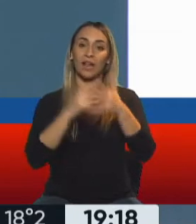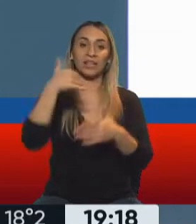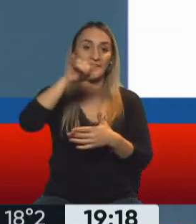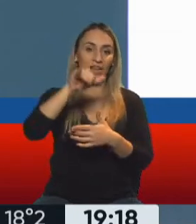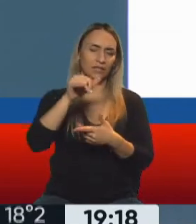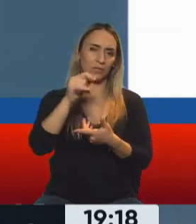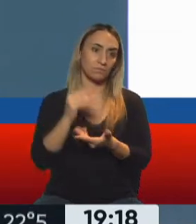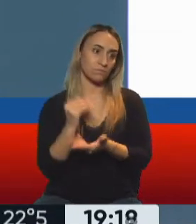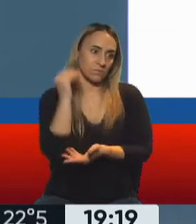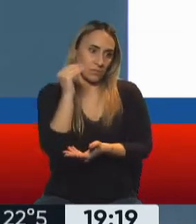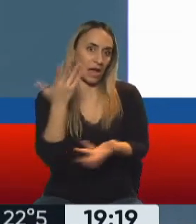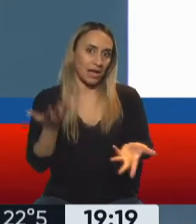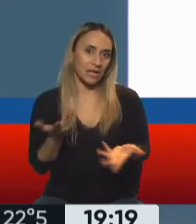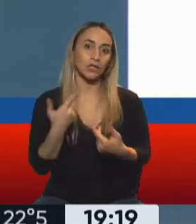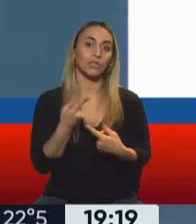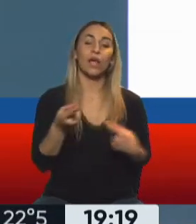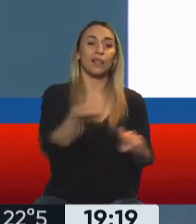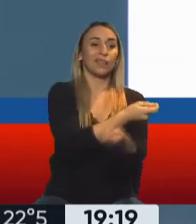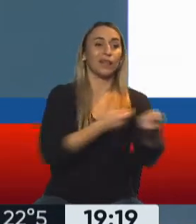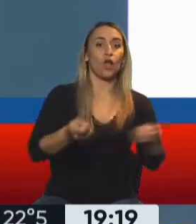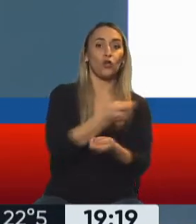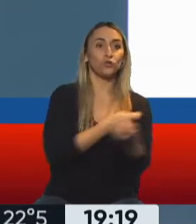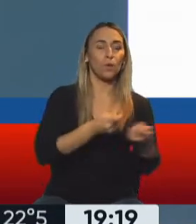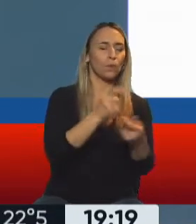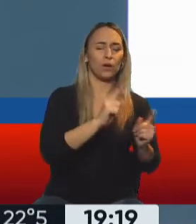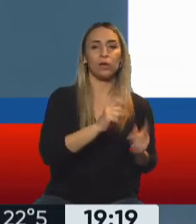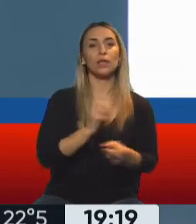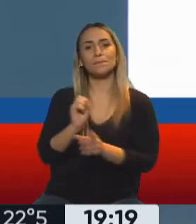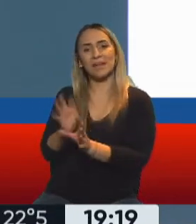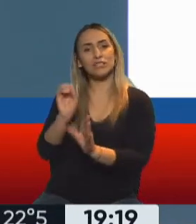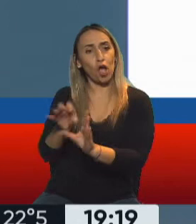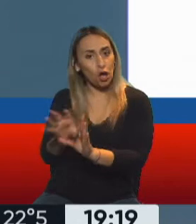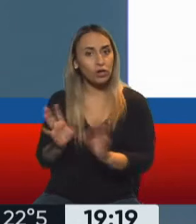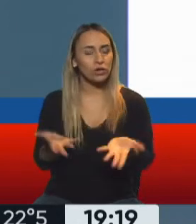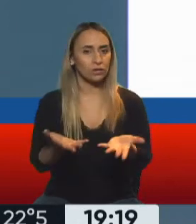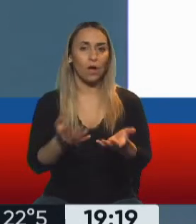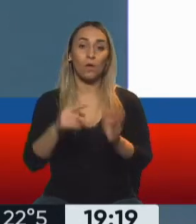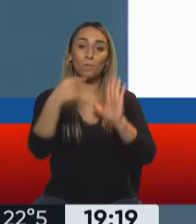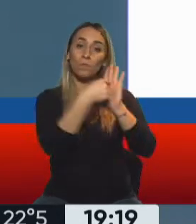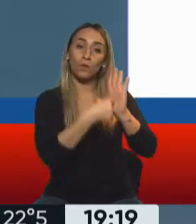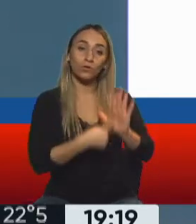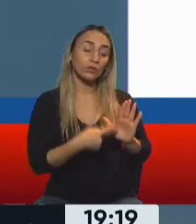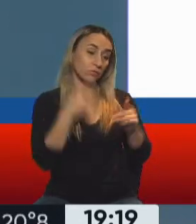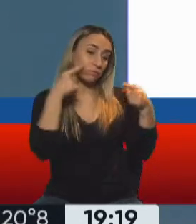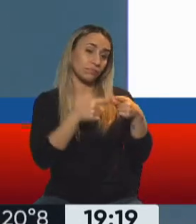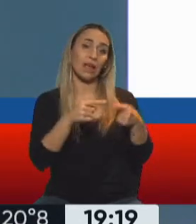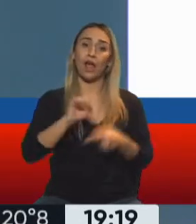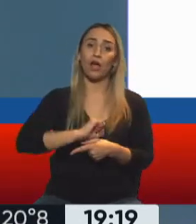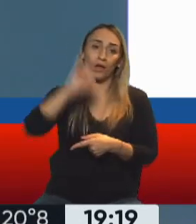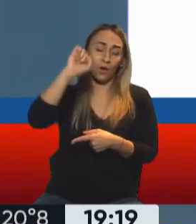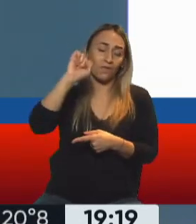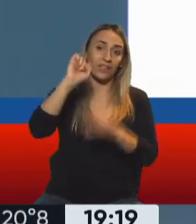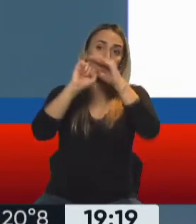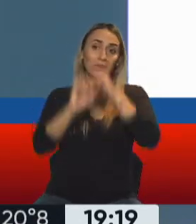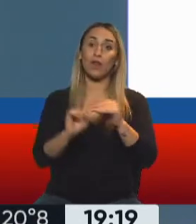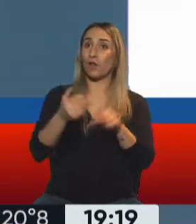ahí y no destinar la plata al consumo. Todas políticas que incluso se han tomado como ejes centrales para bajar la inflación durante el gobierno anterior y ya se vio que no